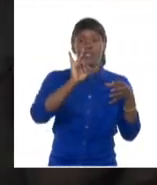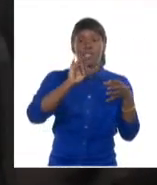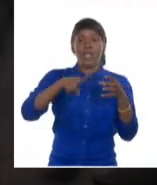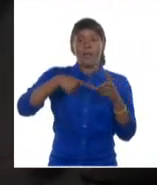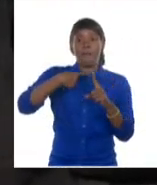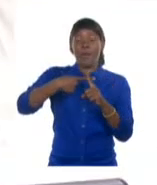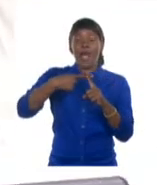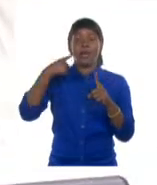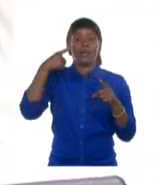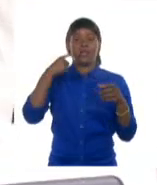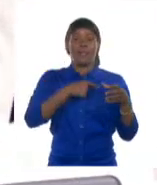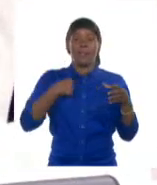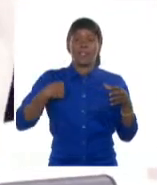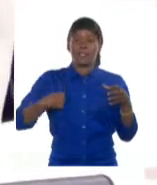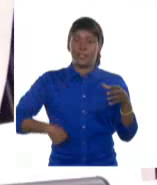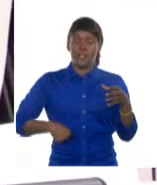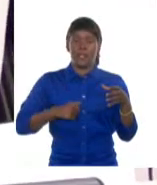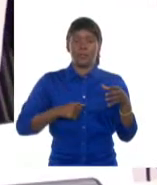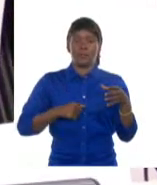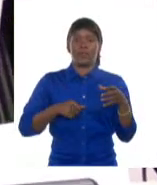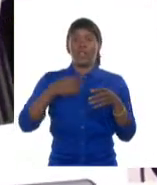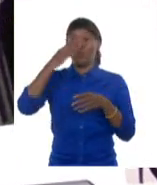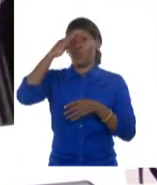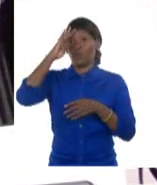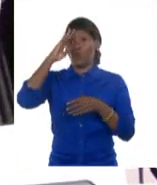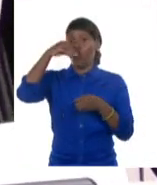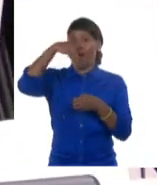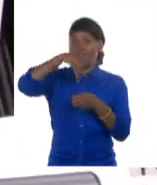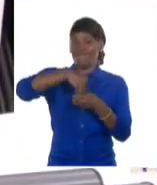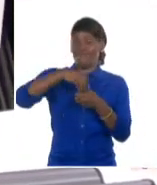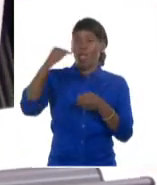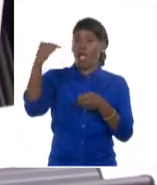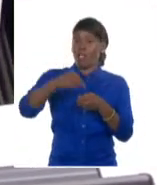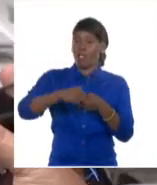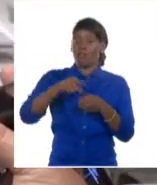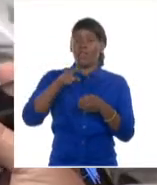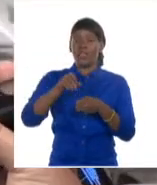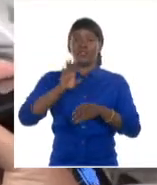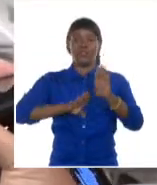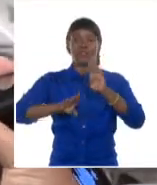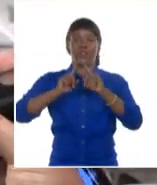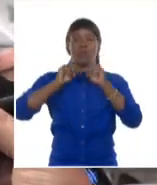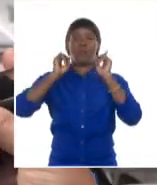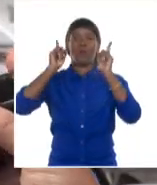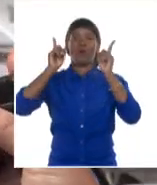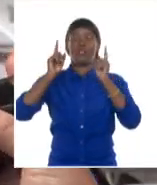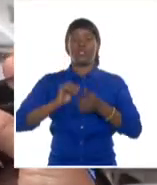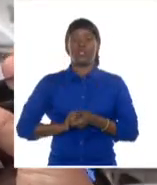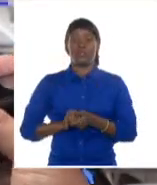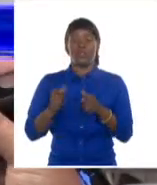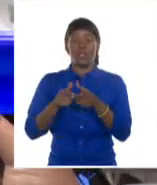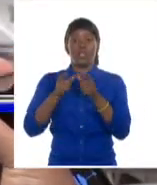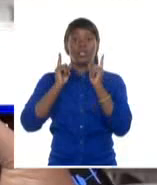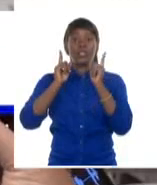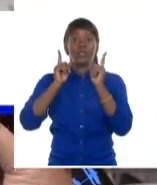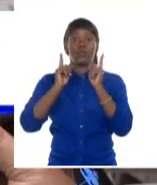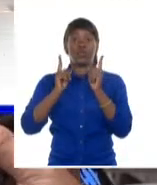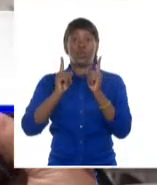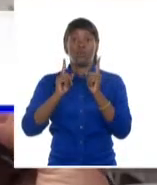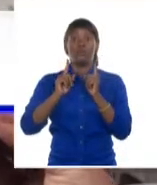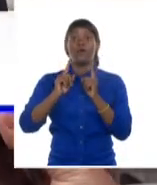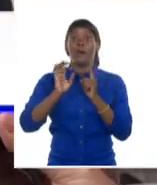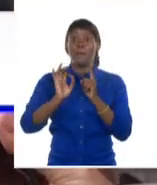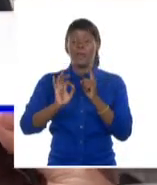Cuba en su condición de presidente de este mecanismo de concertación política. Esta reunión va a ser presidida por el